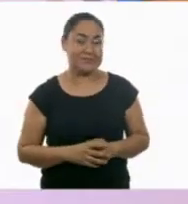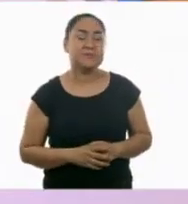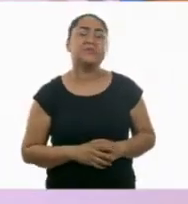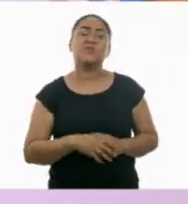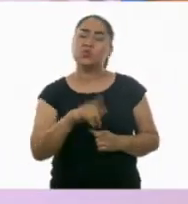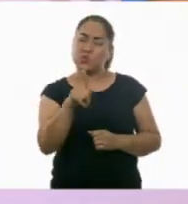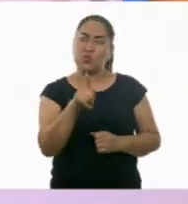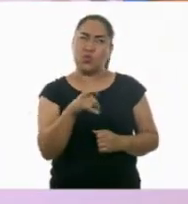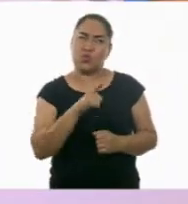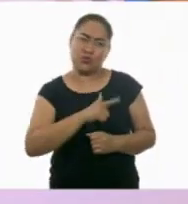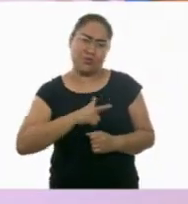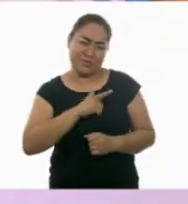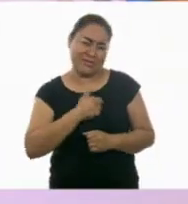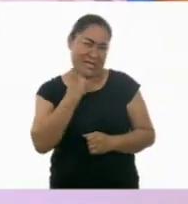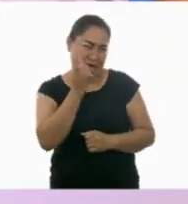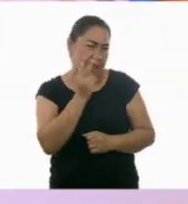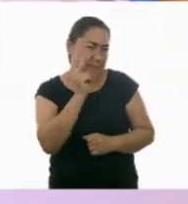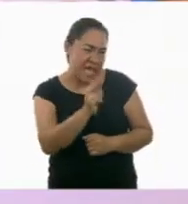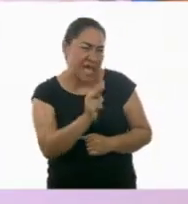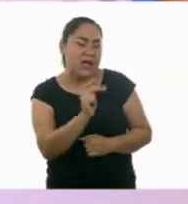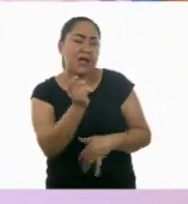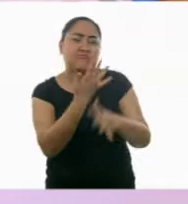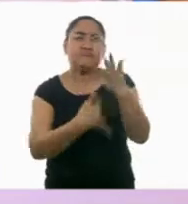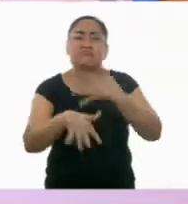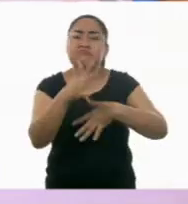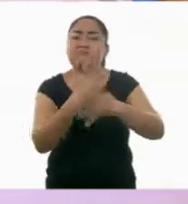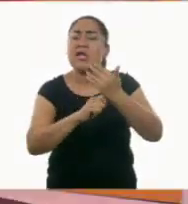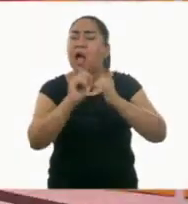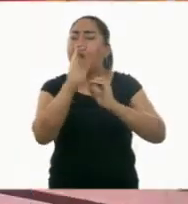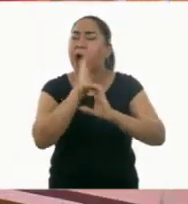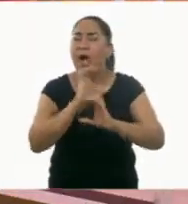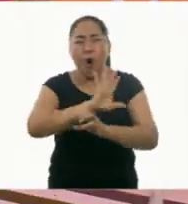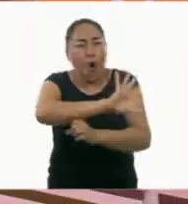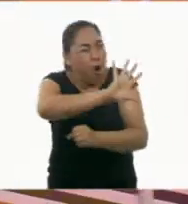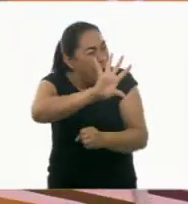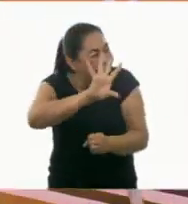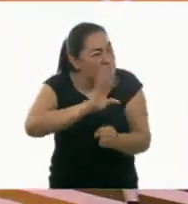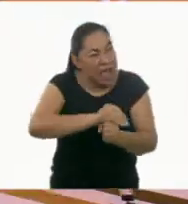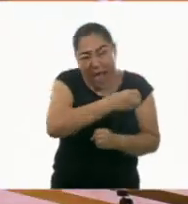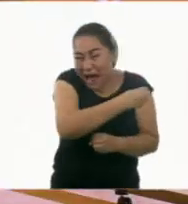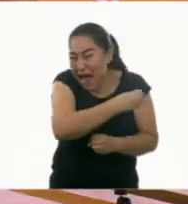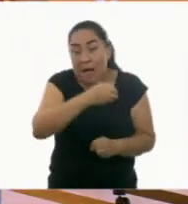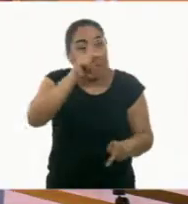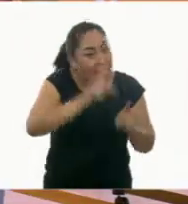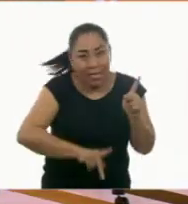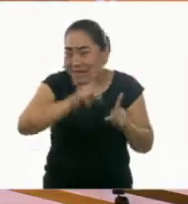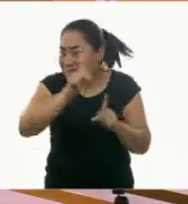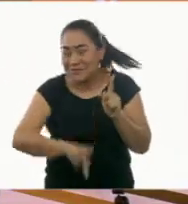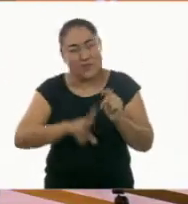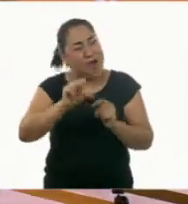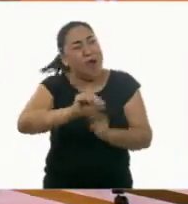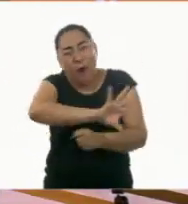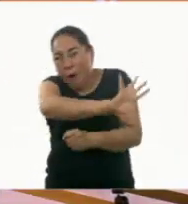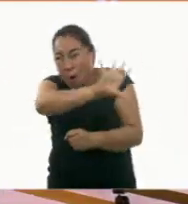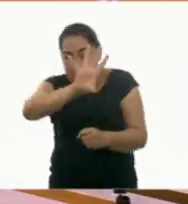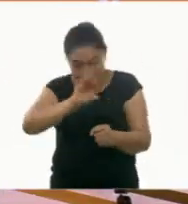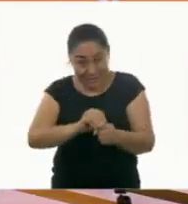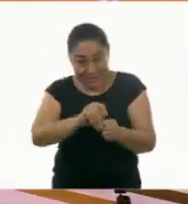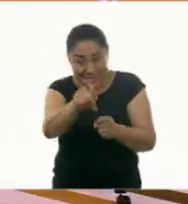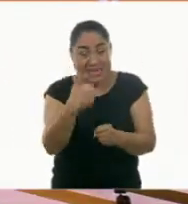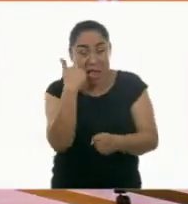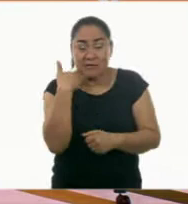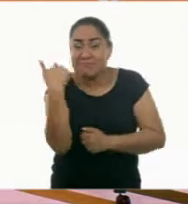gustaría escuchar ahora la canción completita, ya sin interrupciones? Así como que ya quiero escucharla